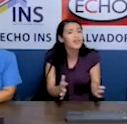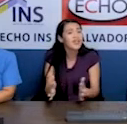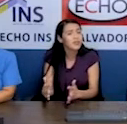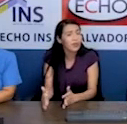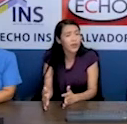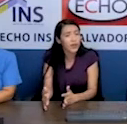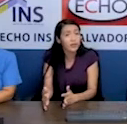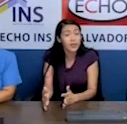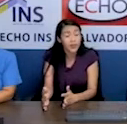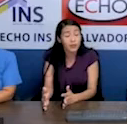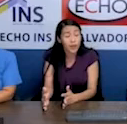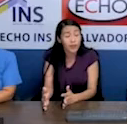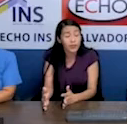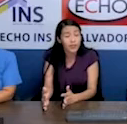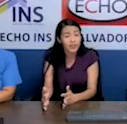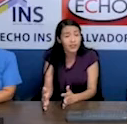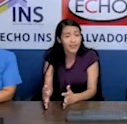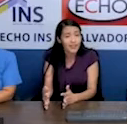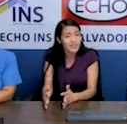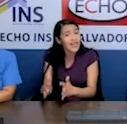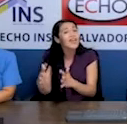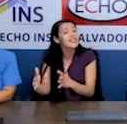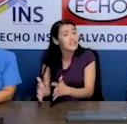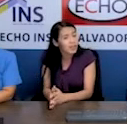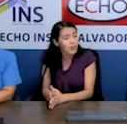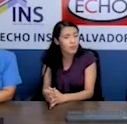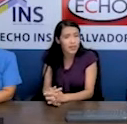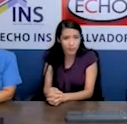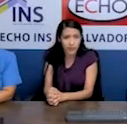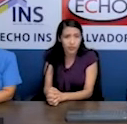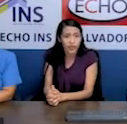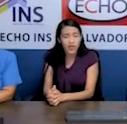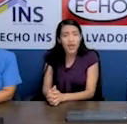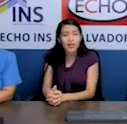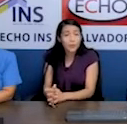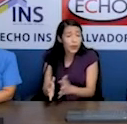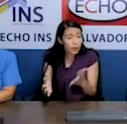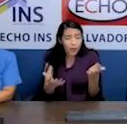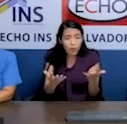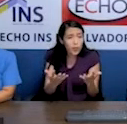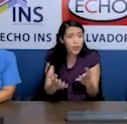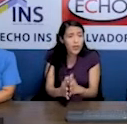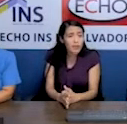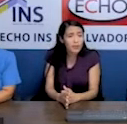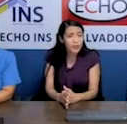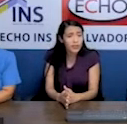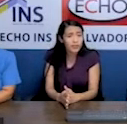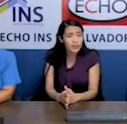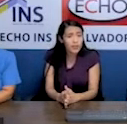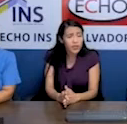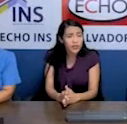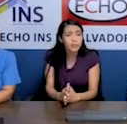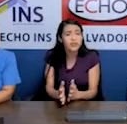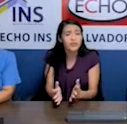convulsivo o ya entró en un cuadro diferente que es el estado epiléptico? Hace poco hubo un cambio